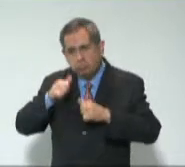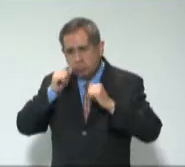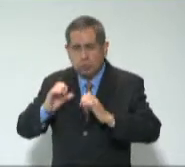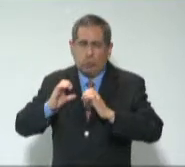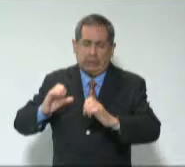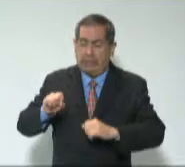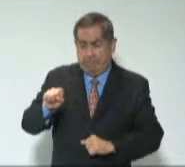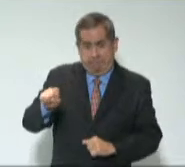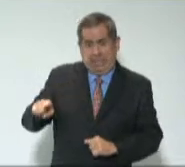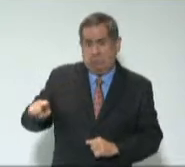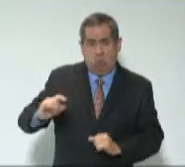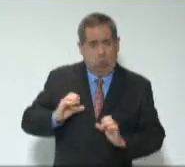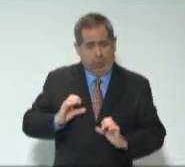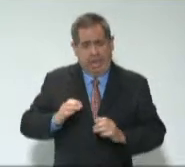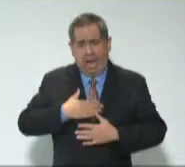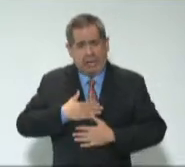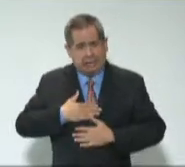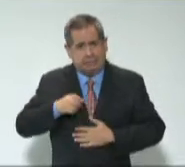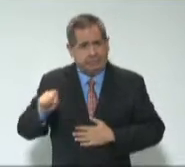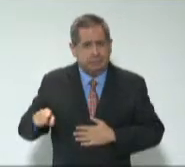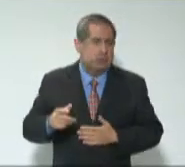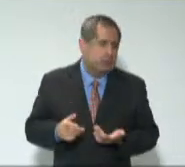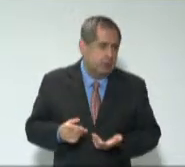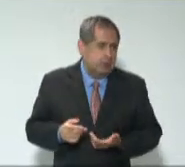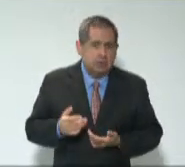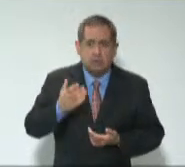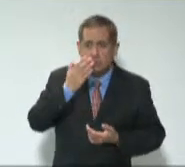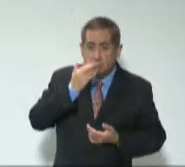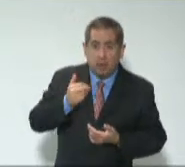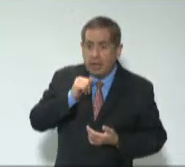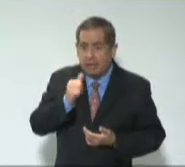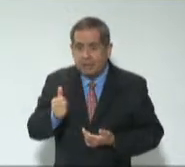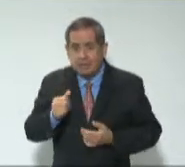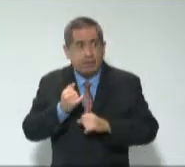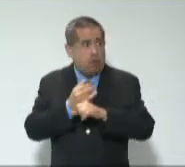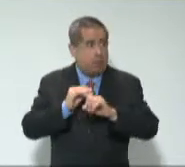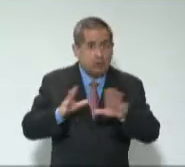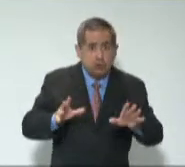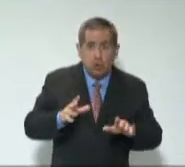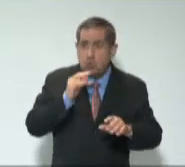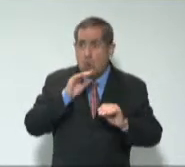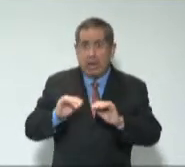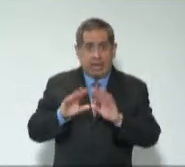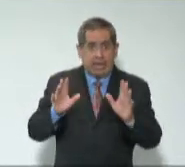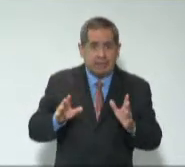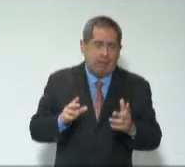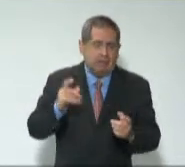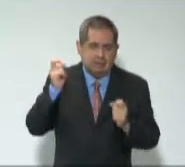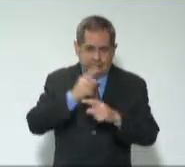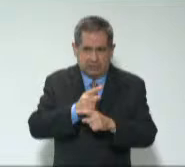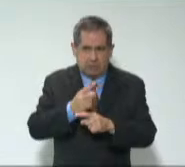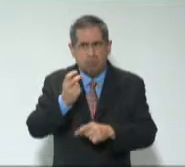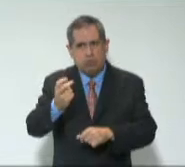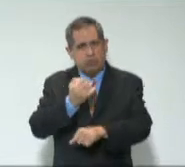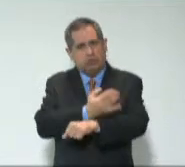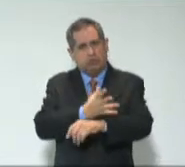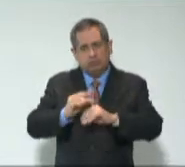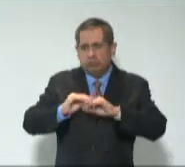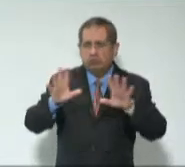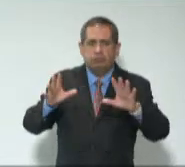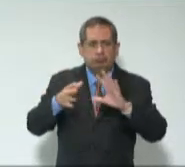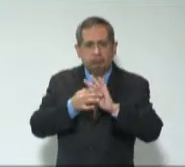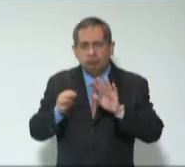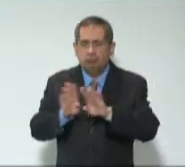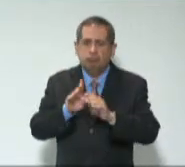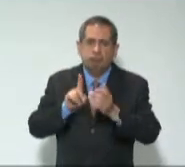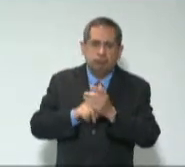autocuidado también y eso no se puede hacer si no hay transparencia en la información y si no hay eh Claridad en